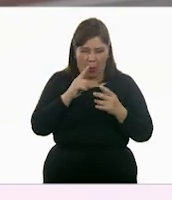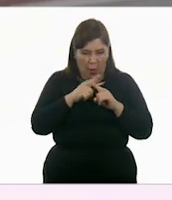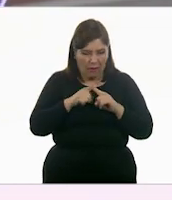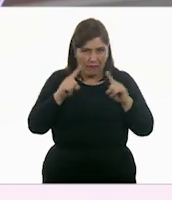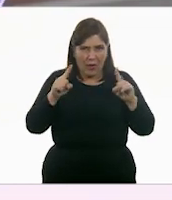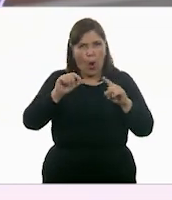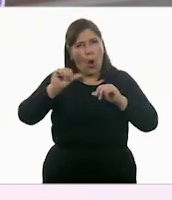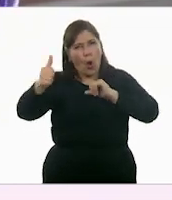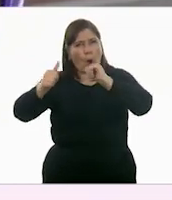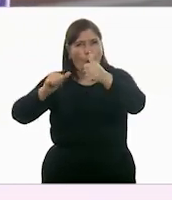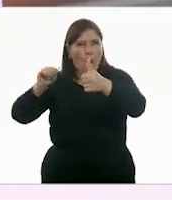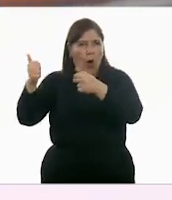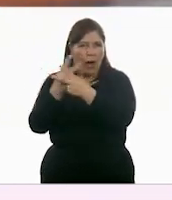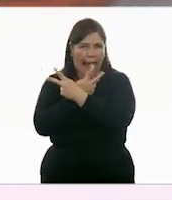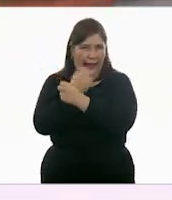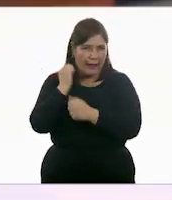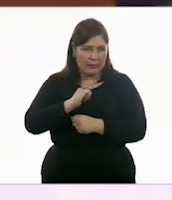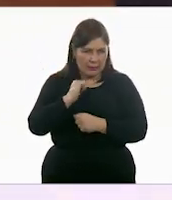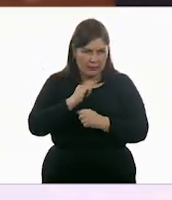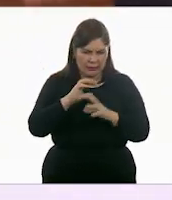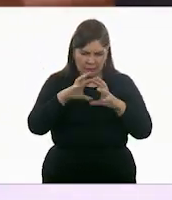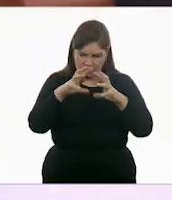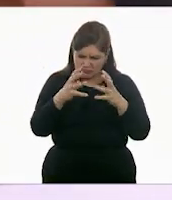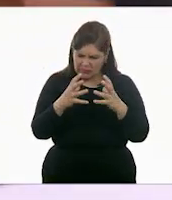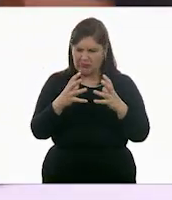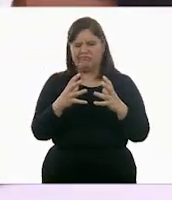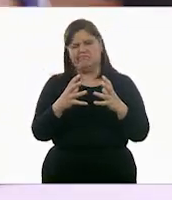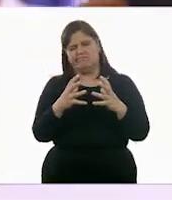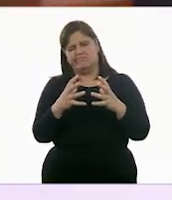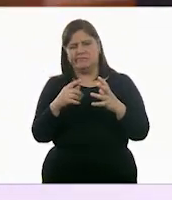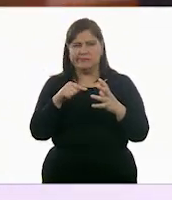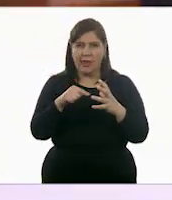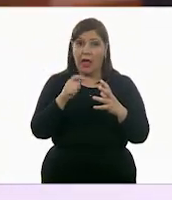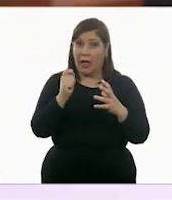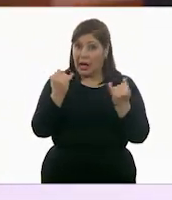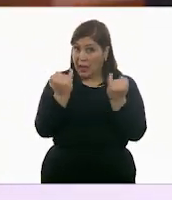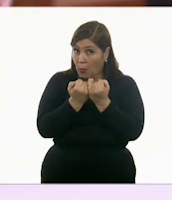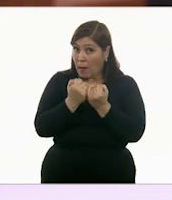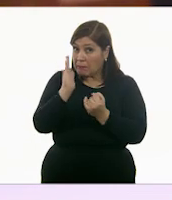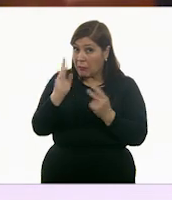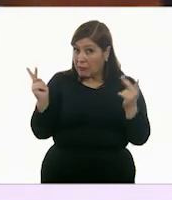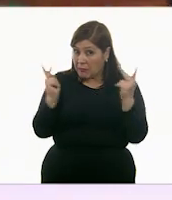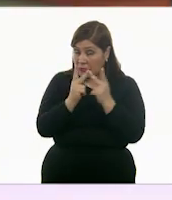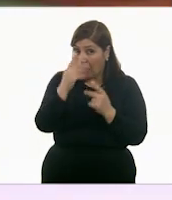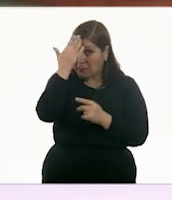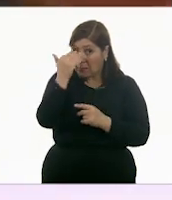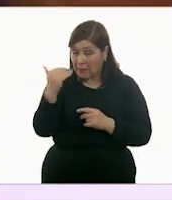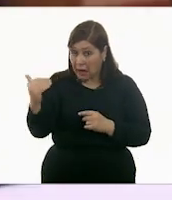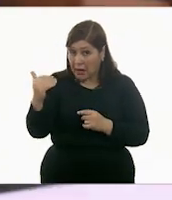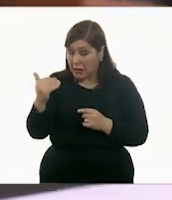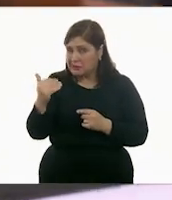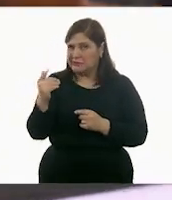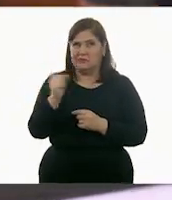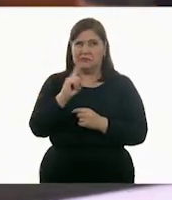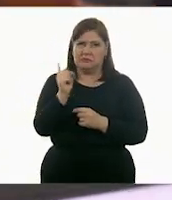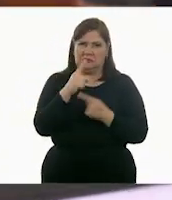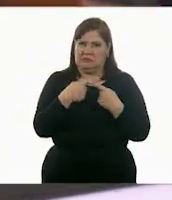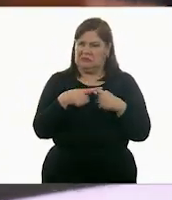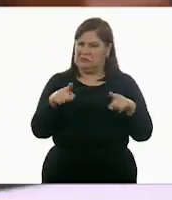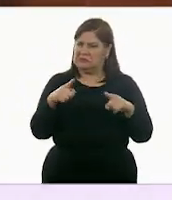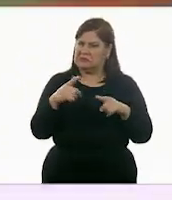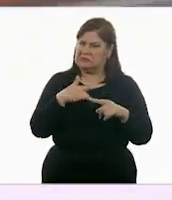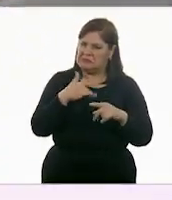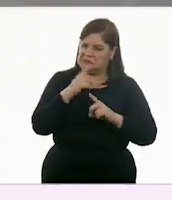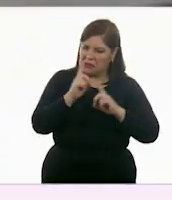diferente de las de otros esqueletos antiguos, tampoco se parecía a los de los mayas actuales. Era entonces un misterio. Cuando llegaron los